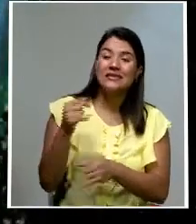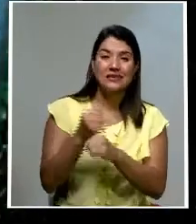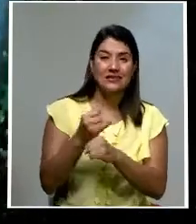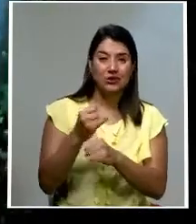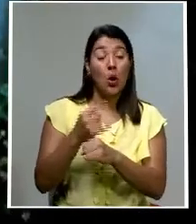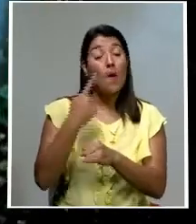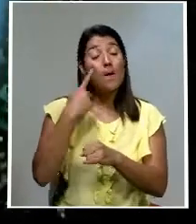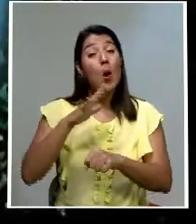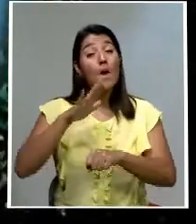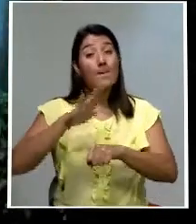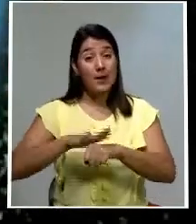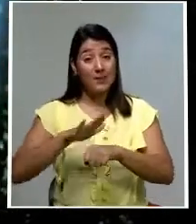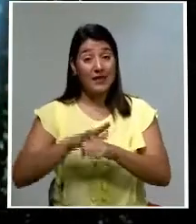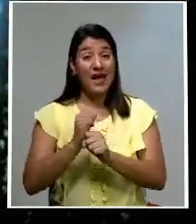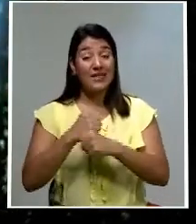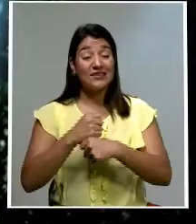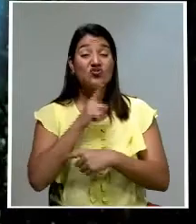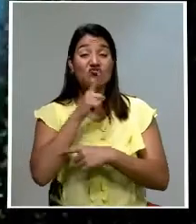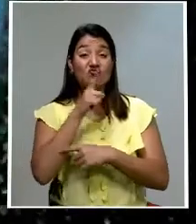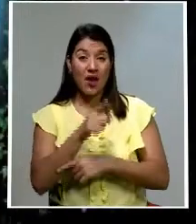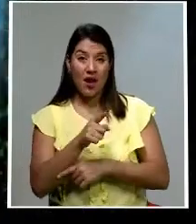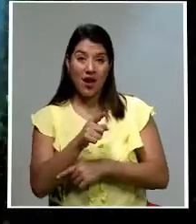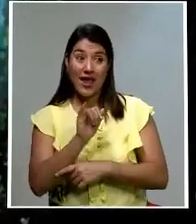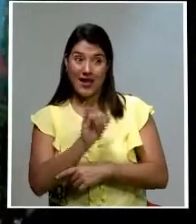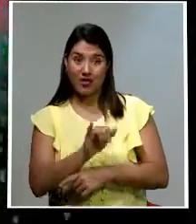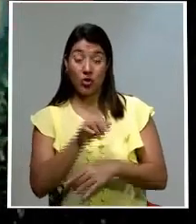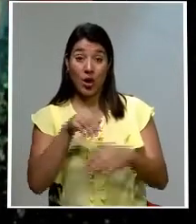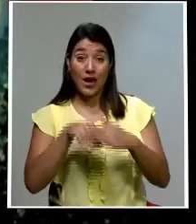realidad posible en un tiempo récord de 9 meses.